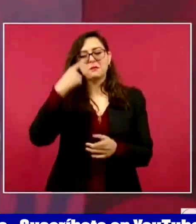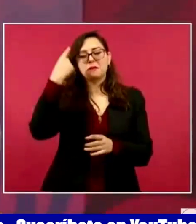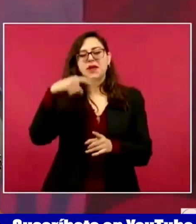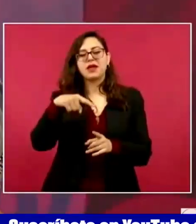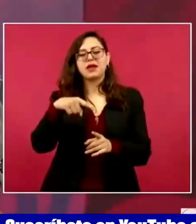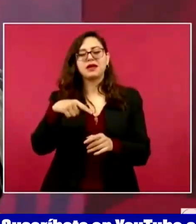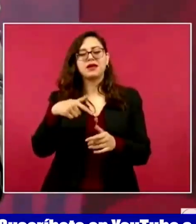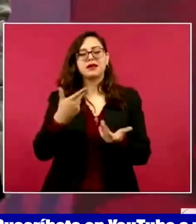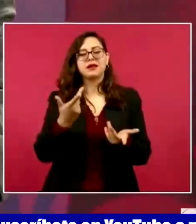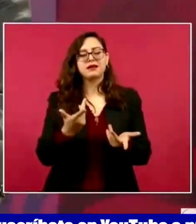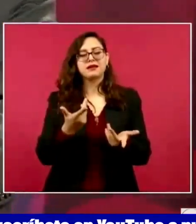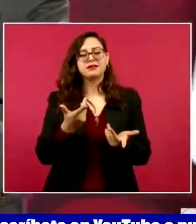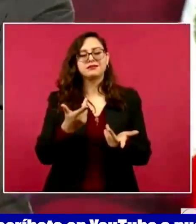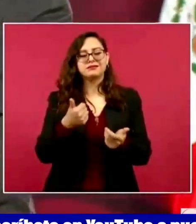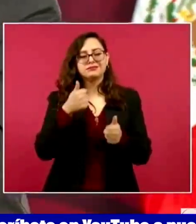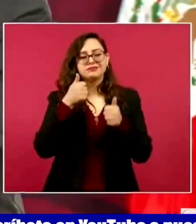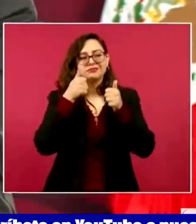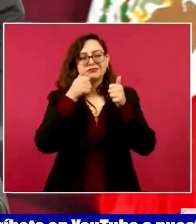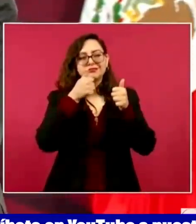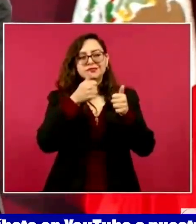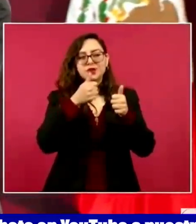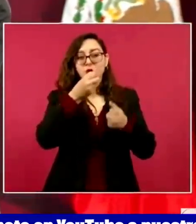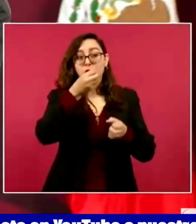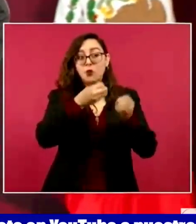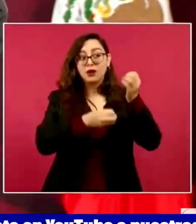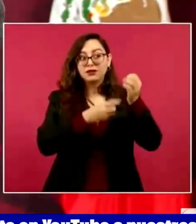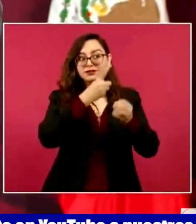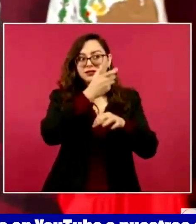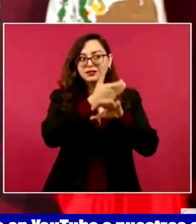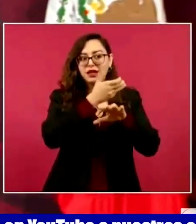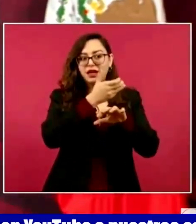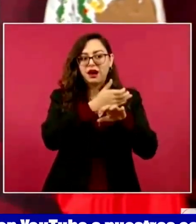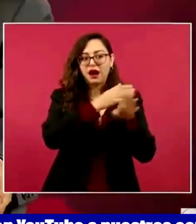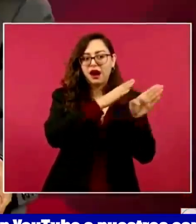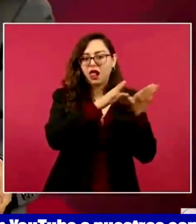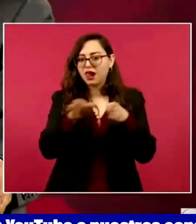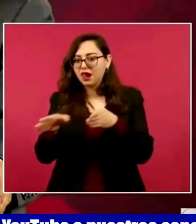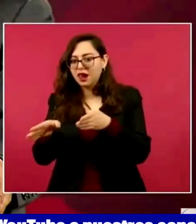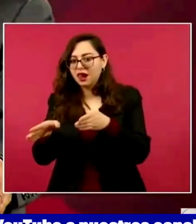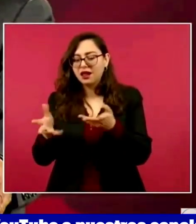Y que el Poder Judicial resuelva.